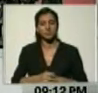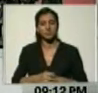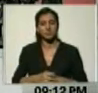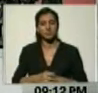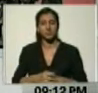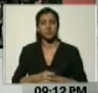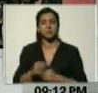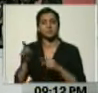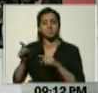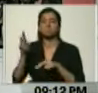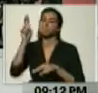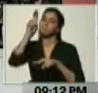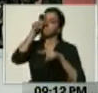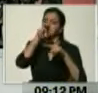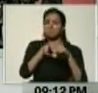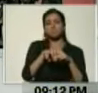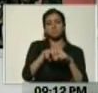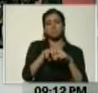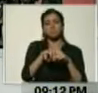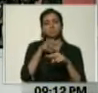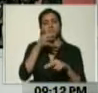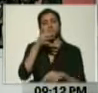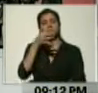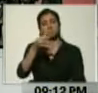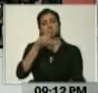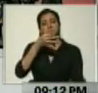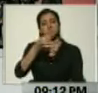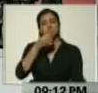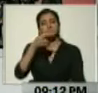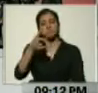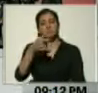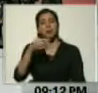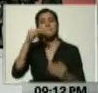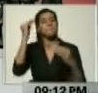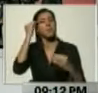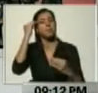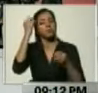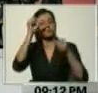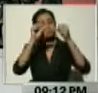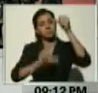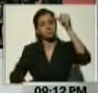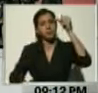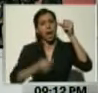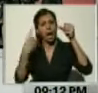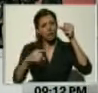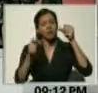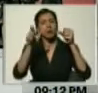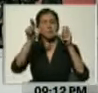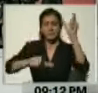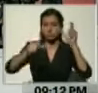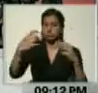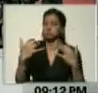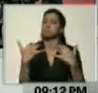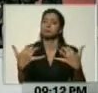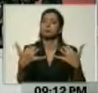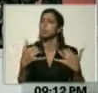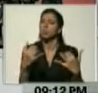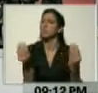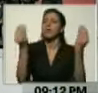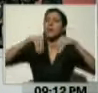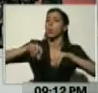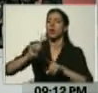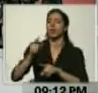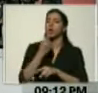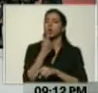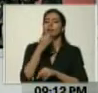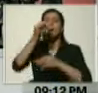presentó, en la presentación de su memoria y cuenta, había unas personas que no estaban de acuerdo con lo que estaba diciendo